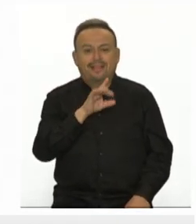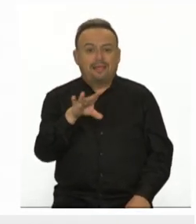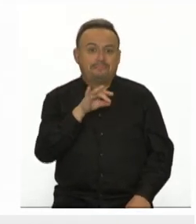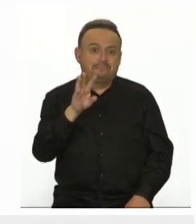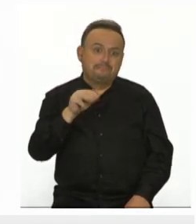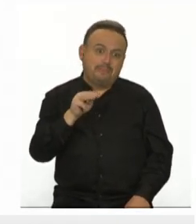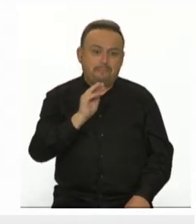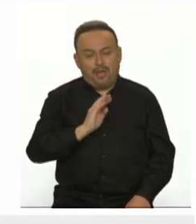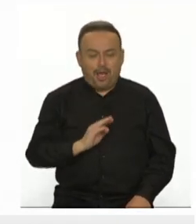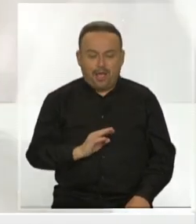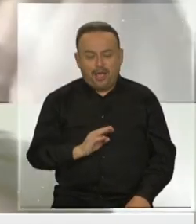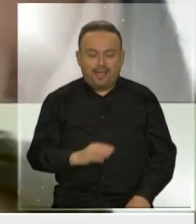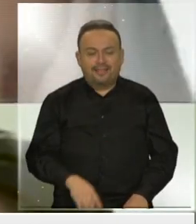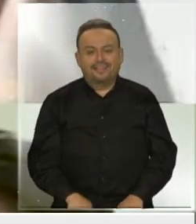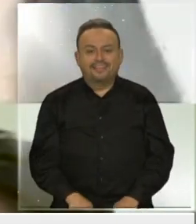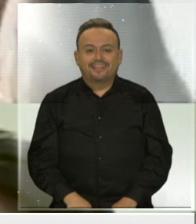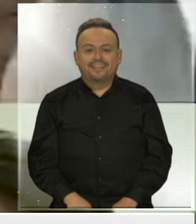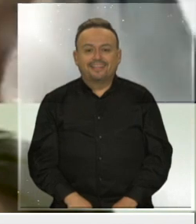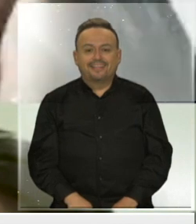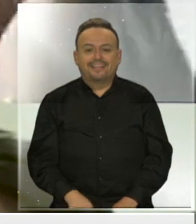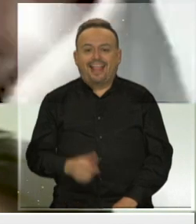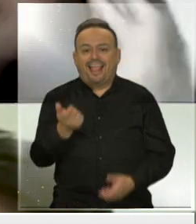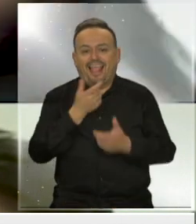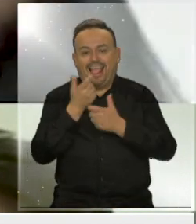mi mamita.